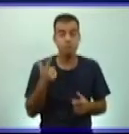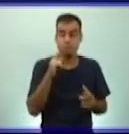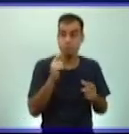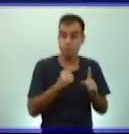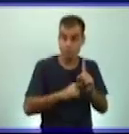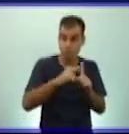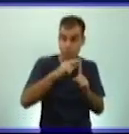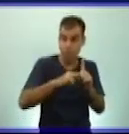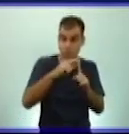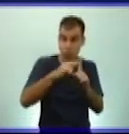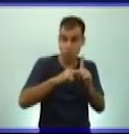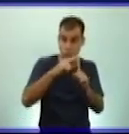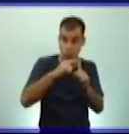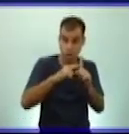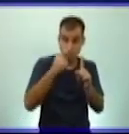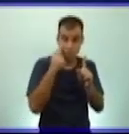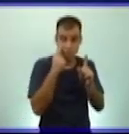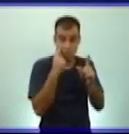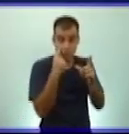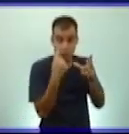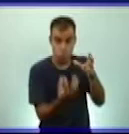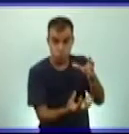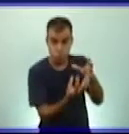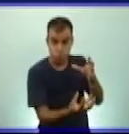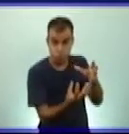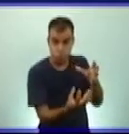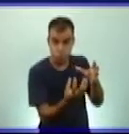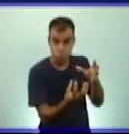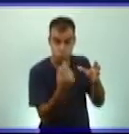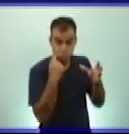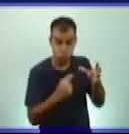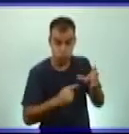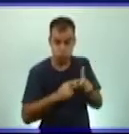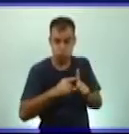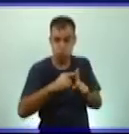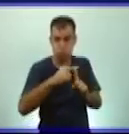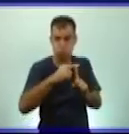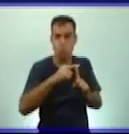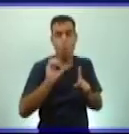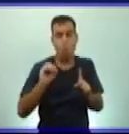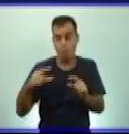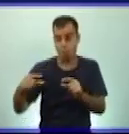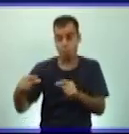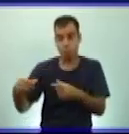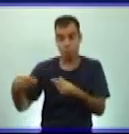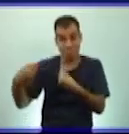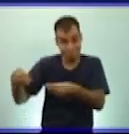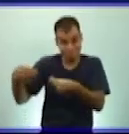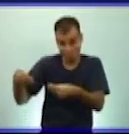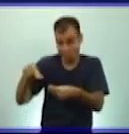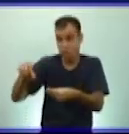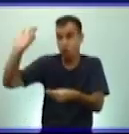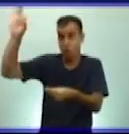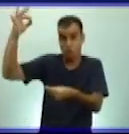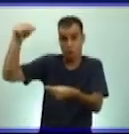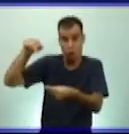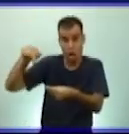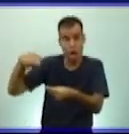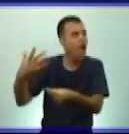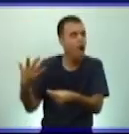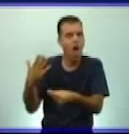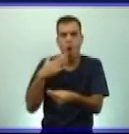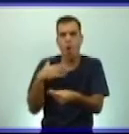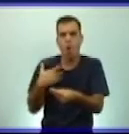a la llama de un mechero y cuando se elevaba la temperatura de un metal expuesto al sol, ¿cuál será la